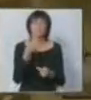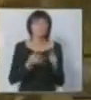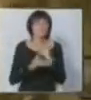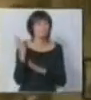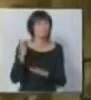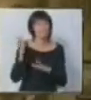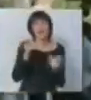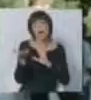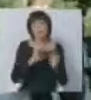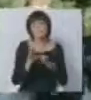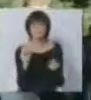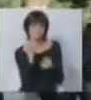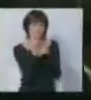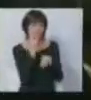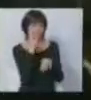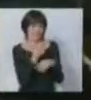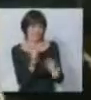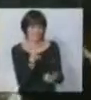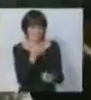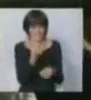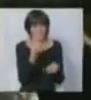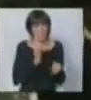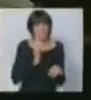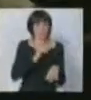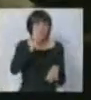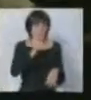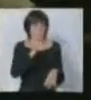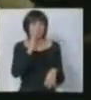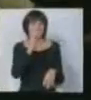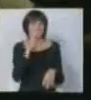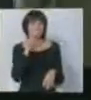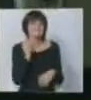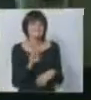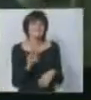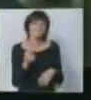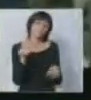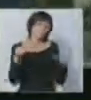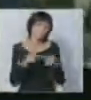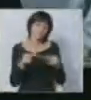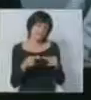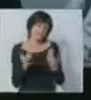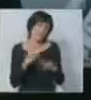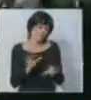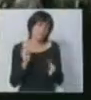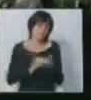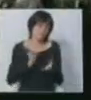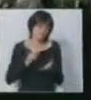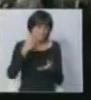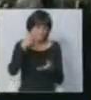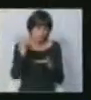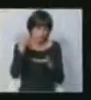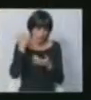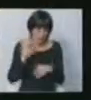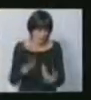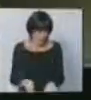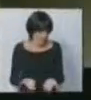los estrenos no son estrenos del 2013 o del 2012. Películas son del 2010, una que otra